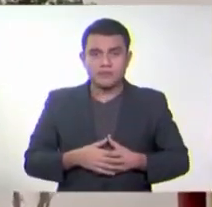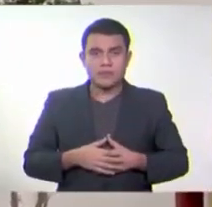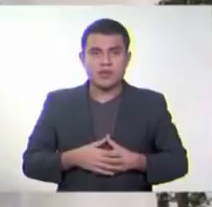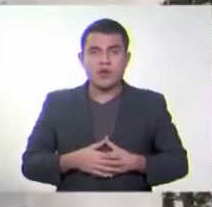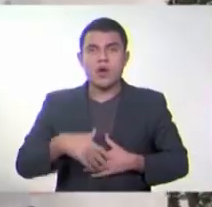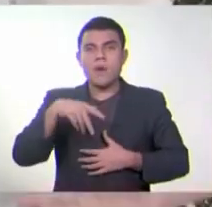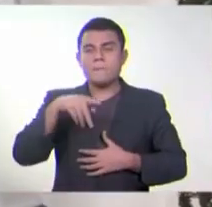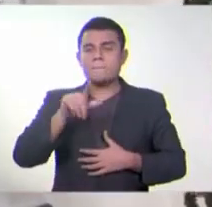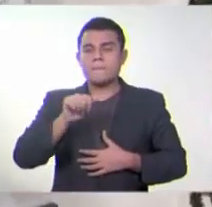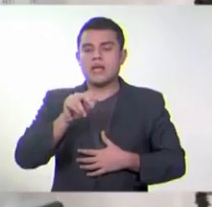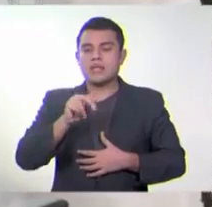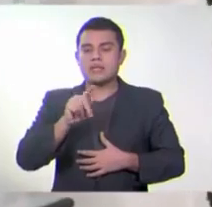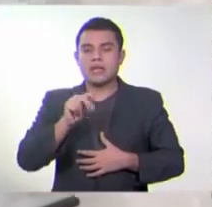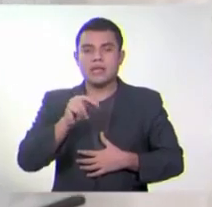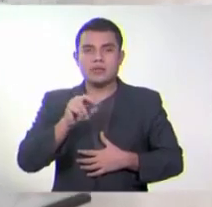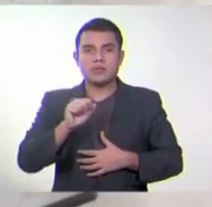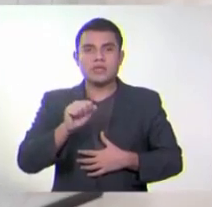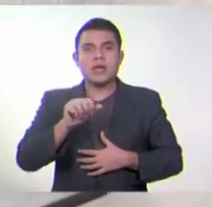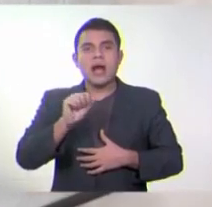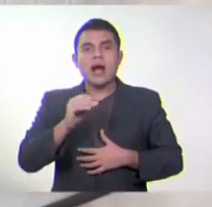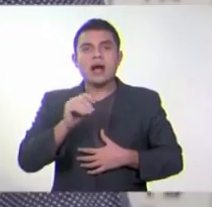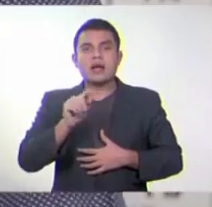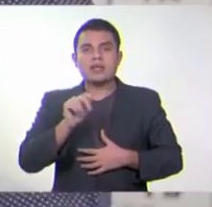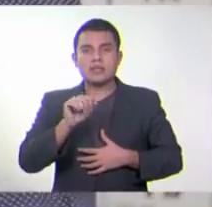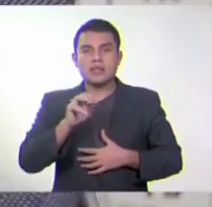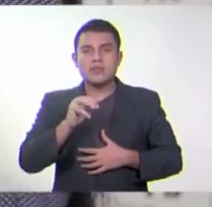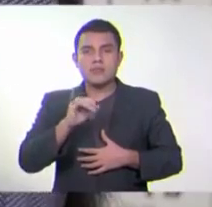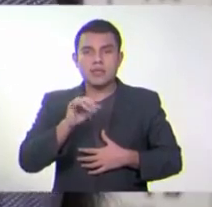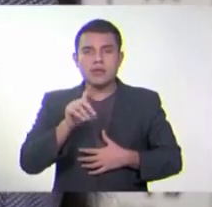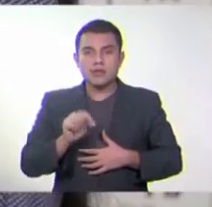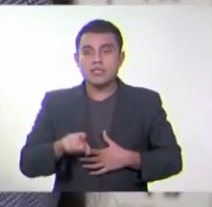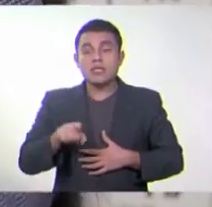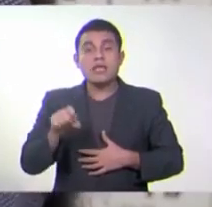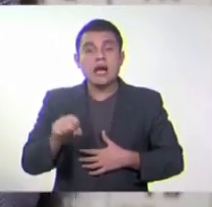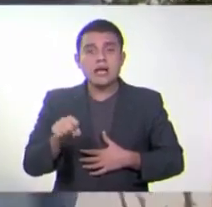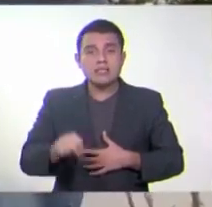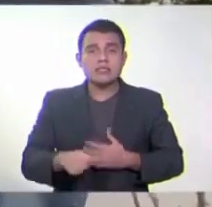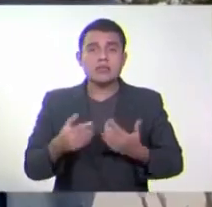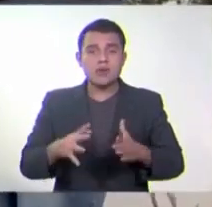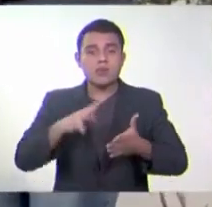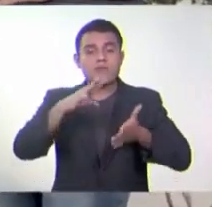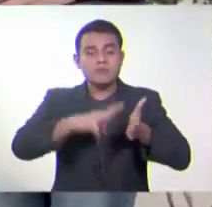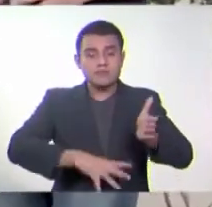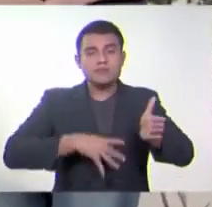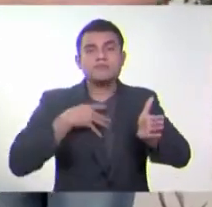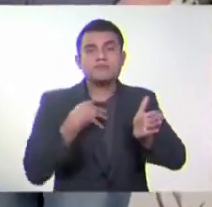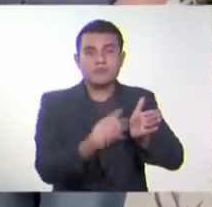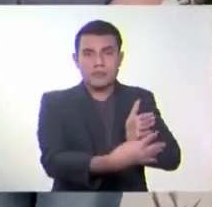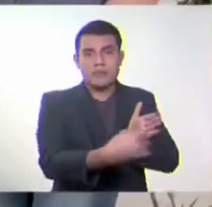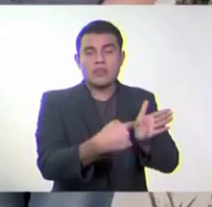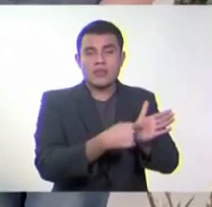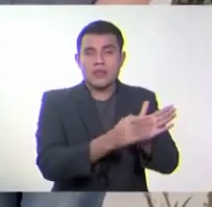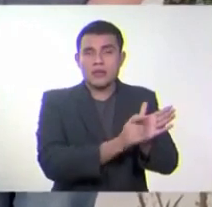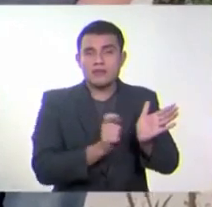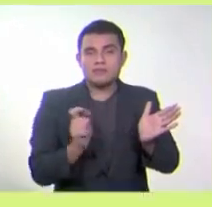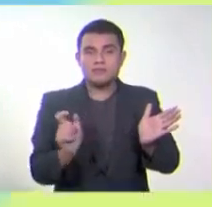lantánidos y actínidos. Y es así como está distribuida la tabla periódica.